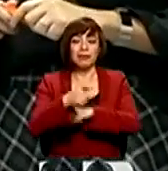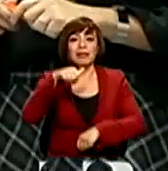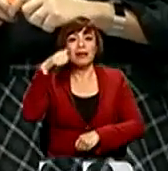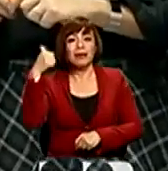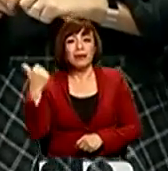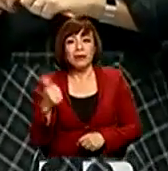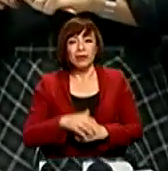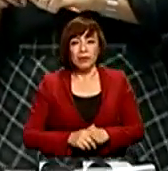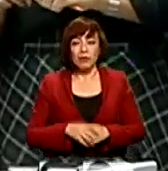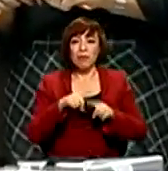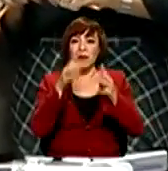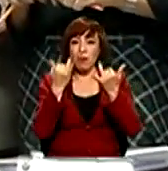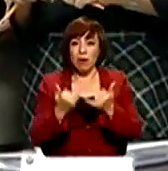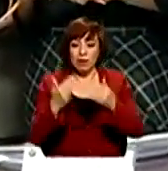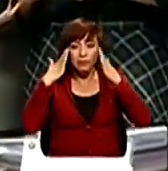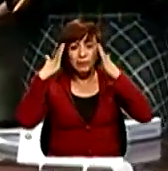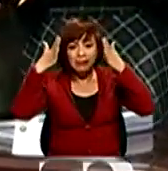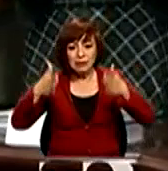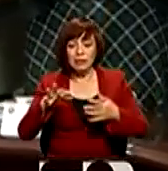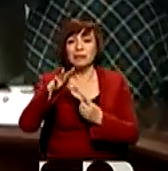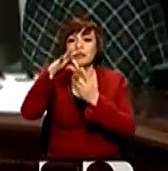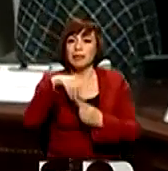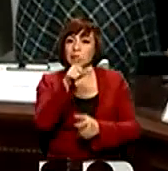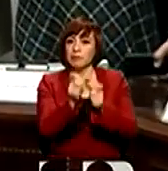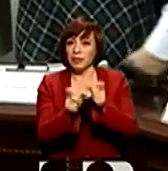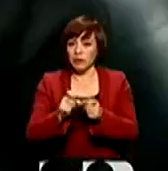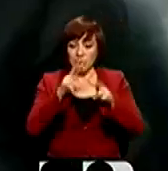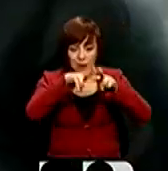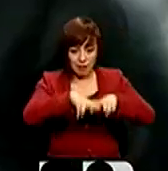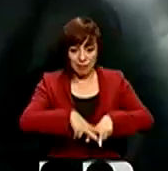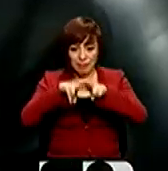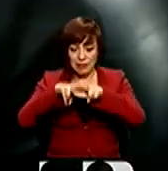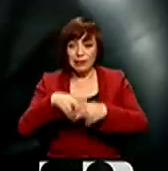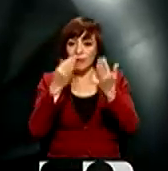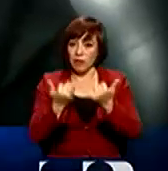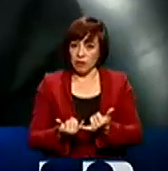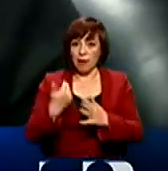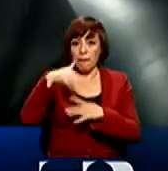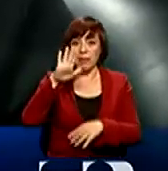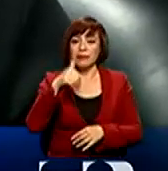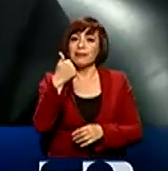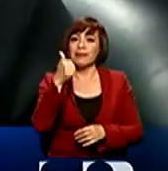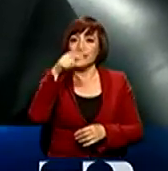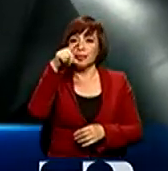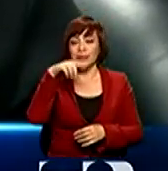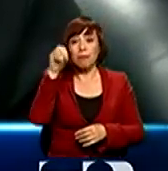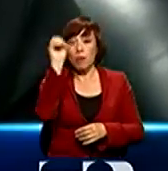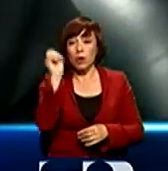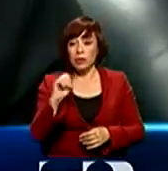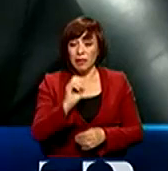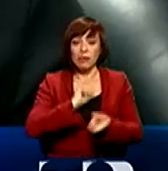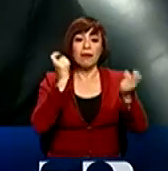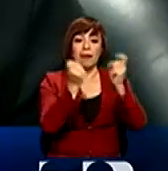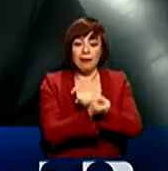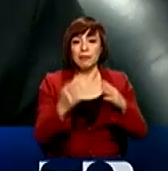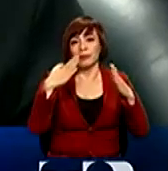técnicos del Consejo Nacional Electoral y empiezan a revisar. Es decir, más del 10% de cambios de domicilio en cada una